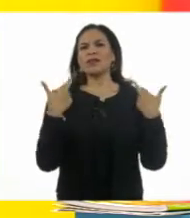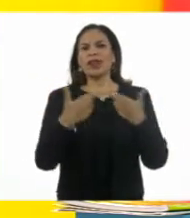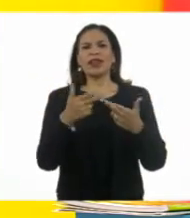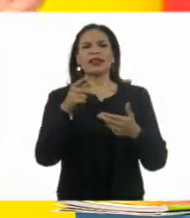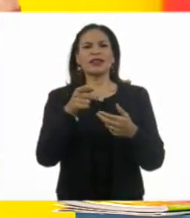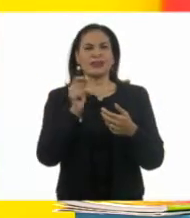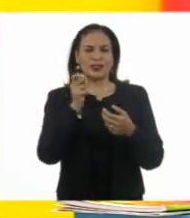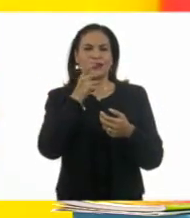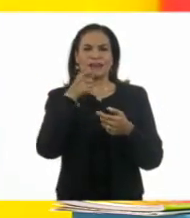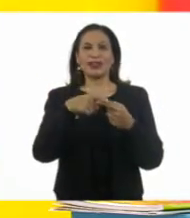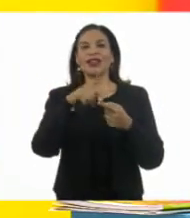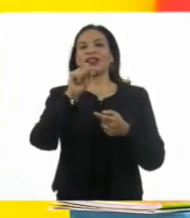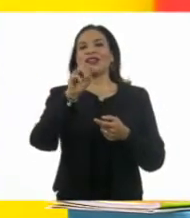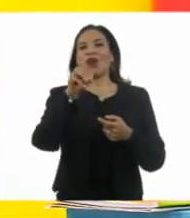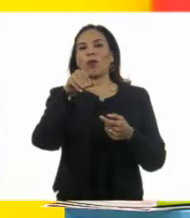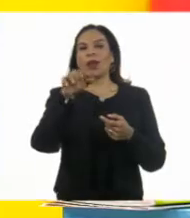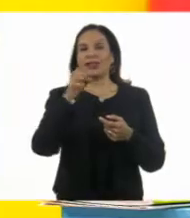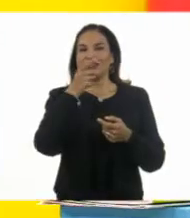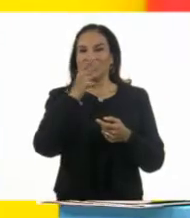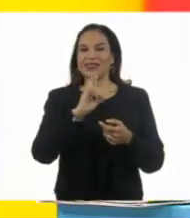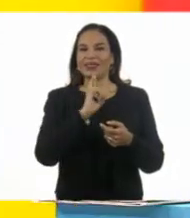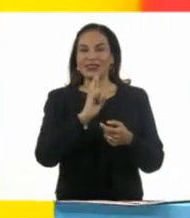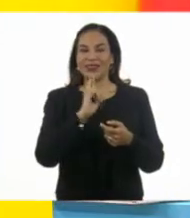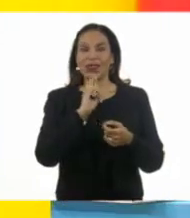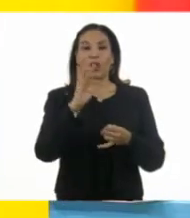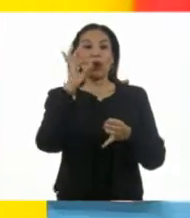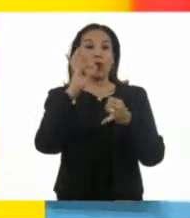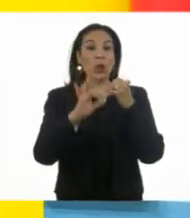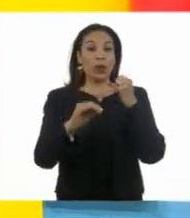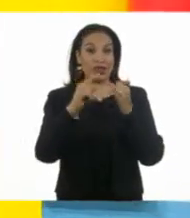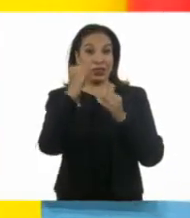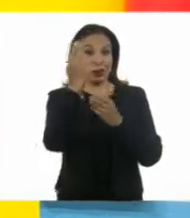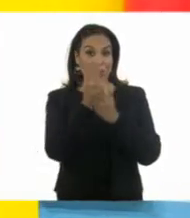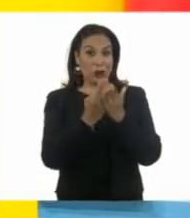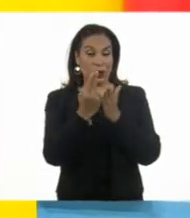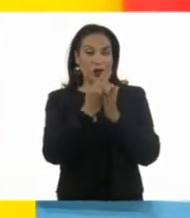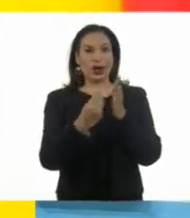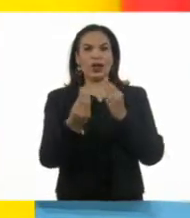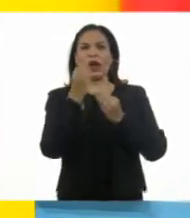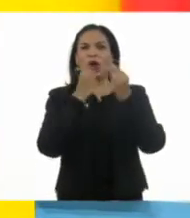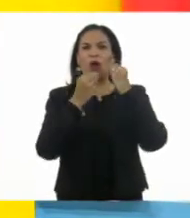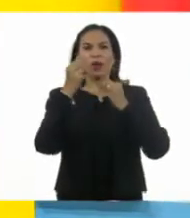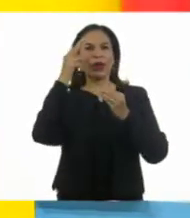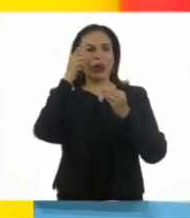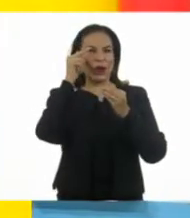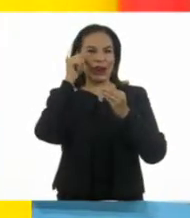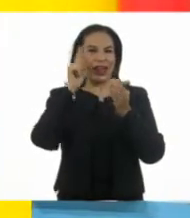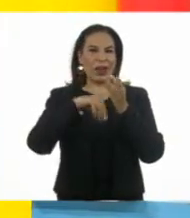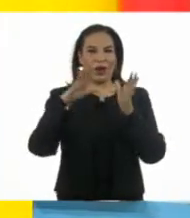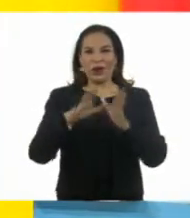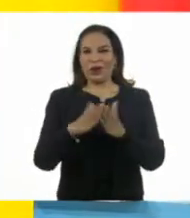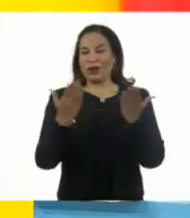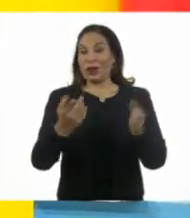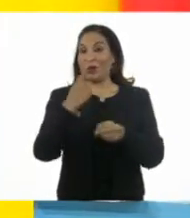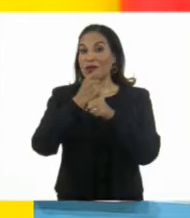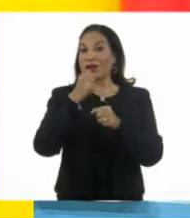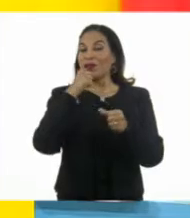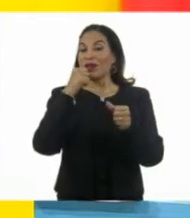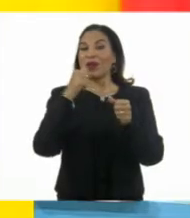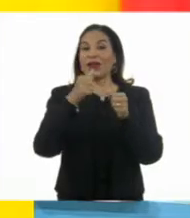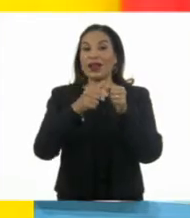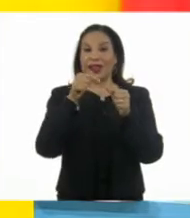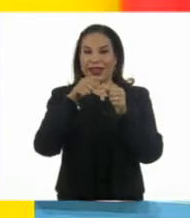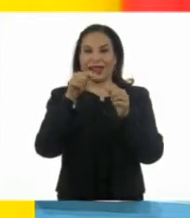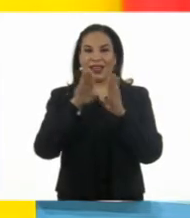que dice, Tomás nos mandó esta respuesta. Dice que la última imagen es lo que comen los conejos de los cuentos y es la primera palabra de la lista